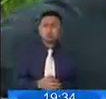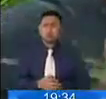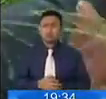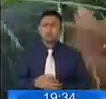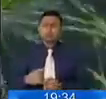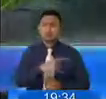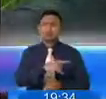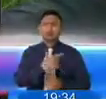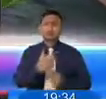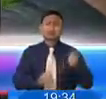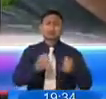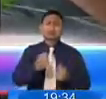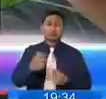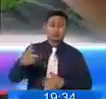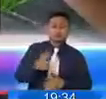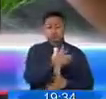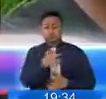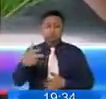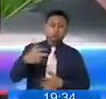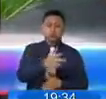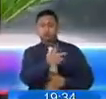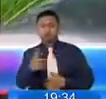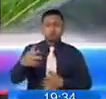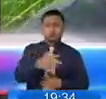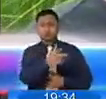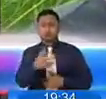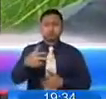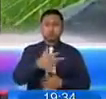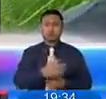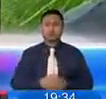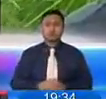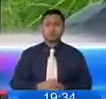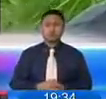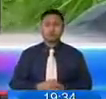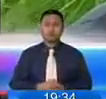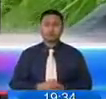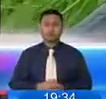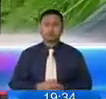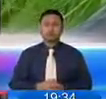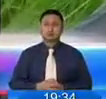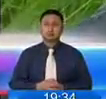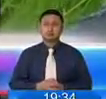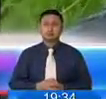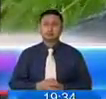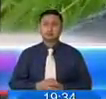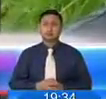ya perdiendo pista, venía así circunvalando. Nos impacta.